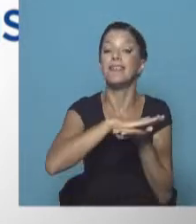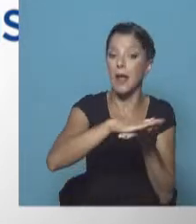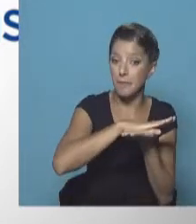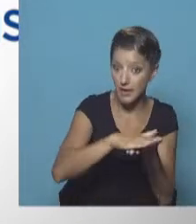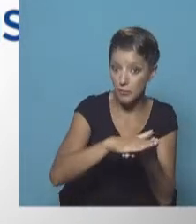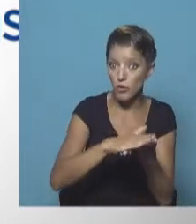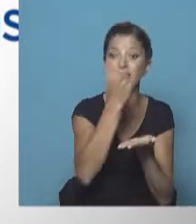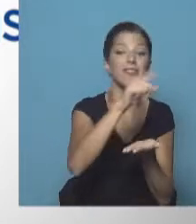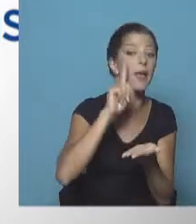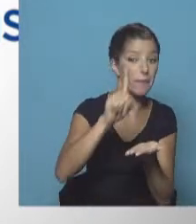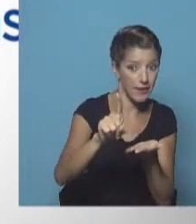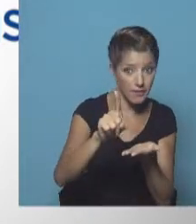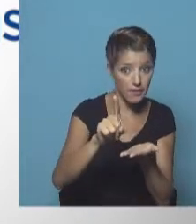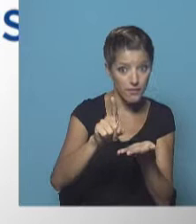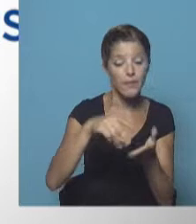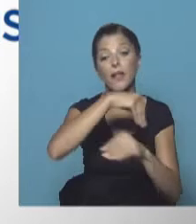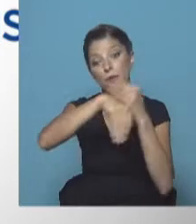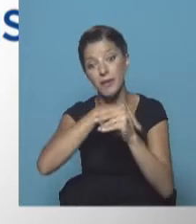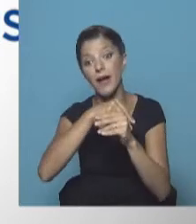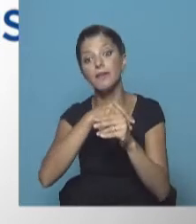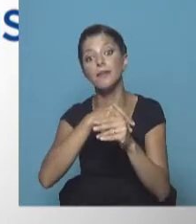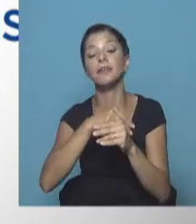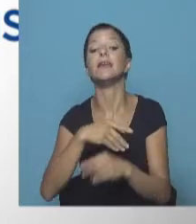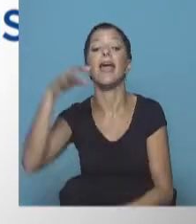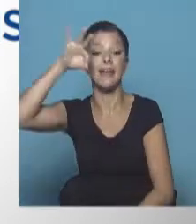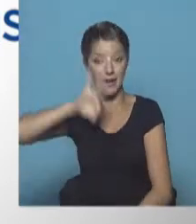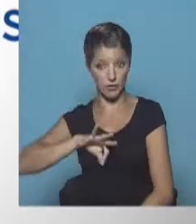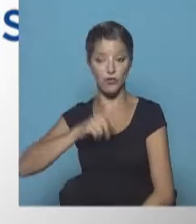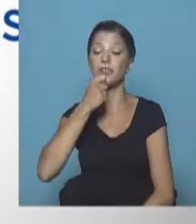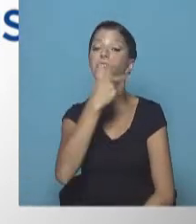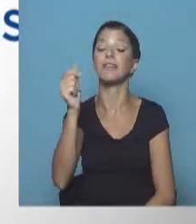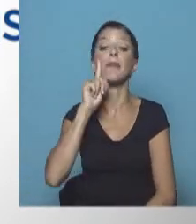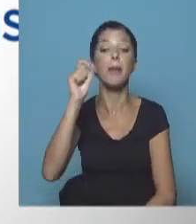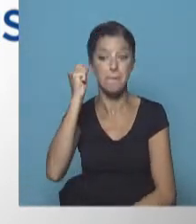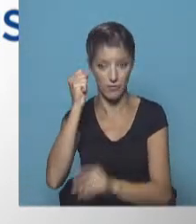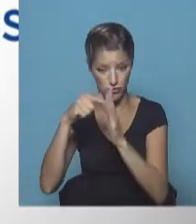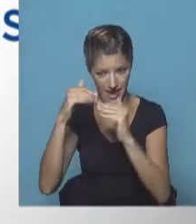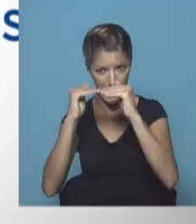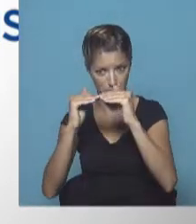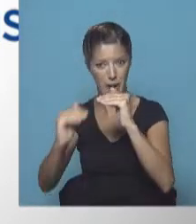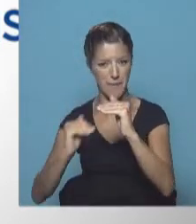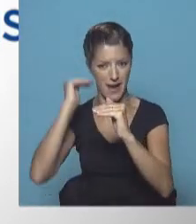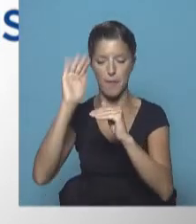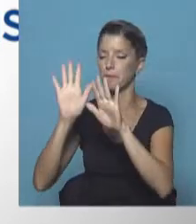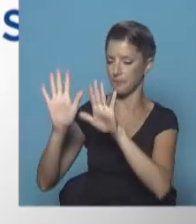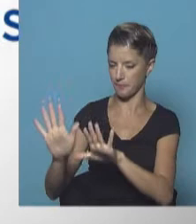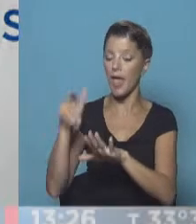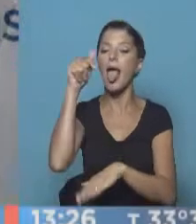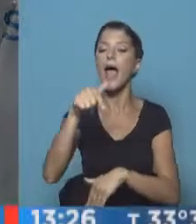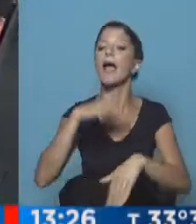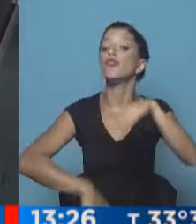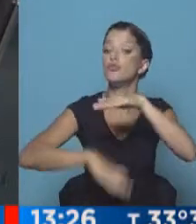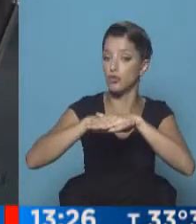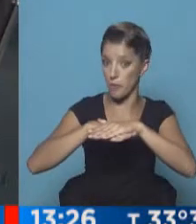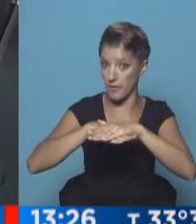máximo 60.000 el del 1 familiar y el ingreso superior a 30.000 puede haber acá en topic de ingreso grupo